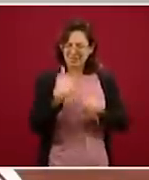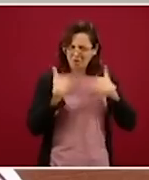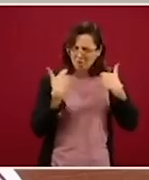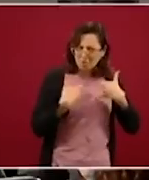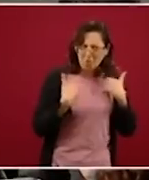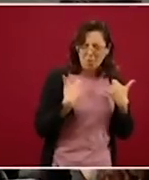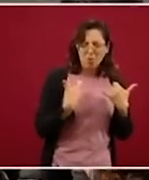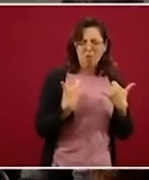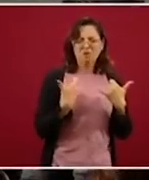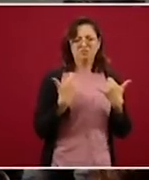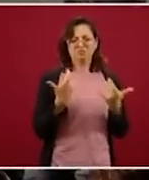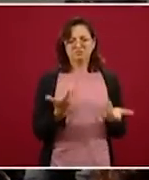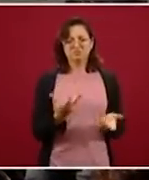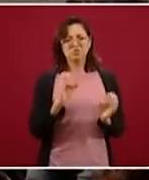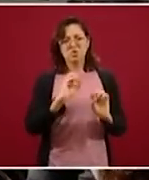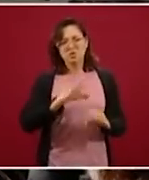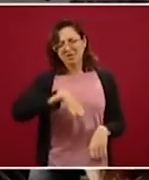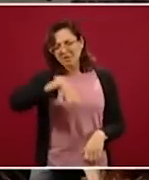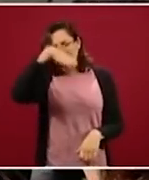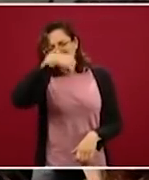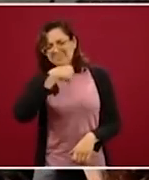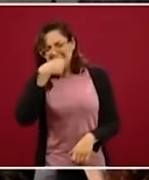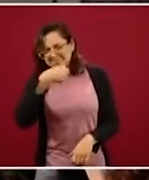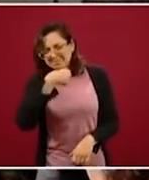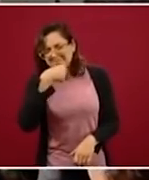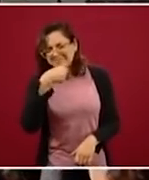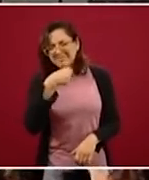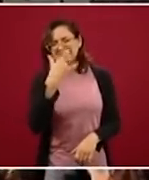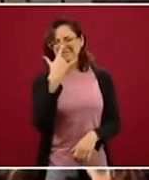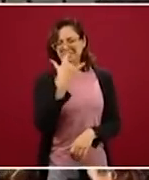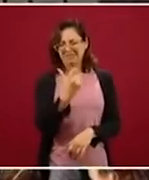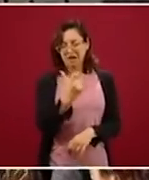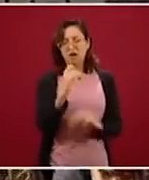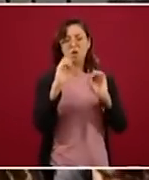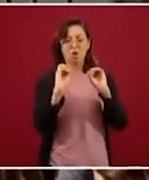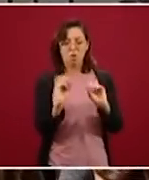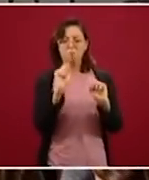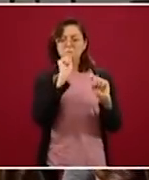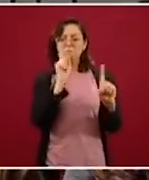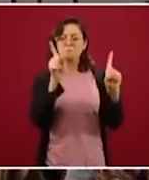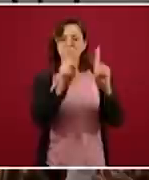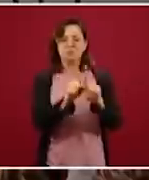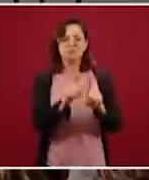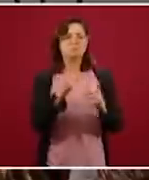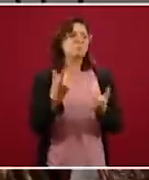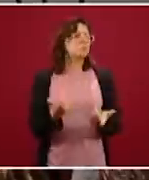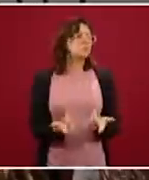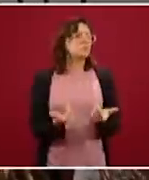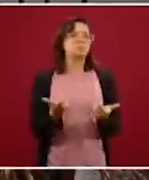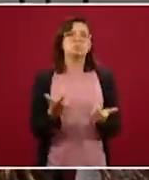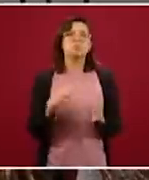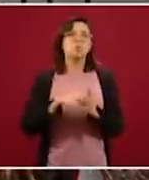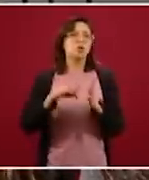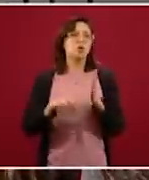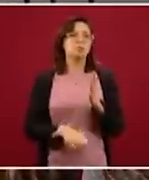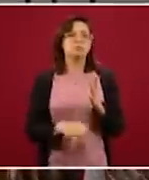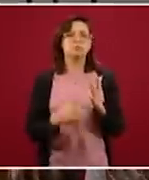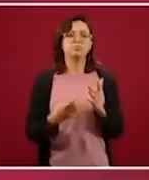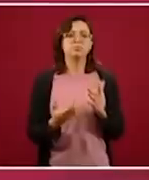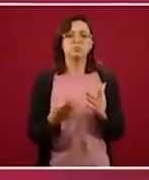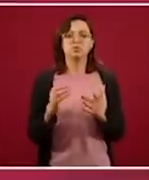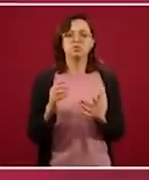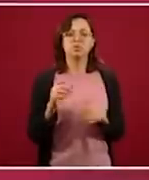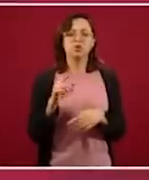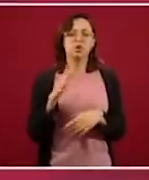o personas de una edad ya muy avanzada, a veces perfiles que no corresponden. Un caso particular relacionado con